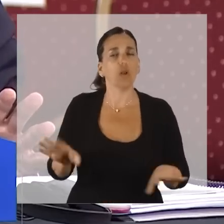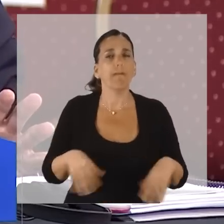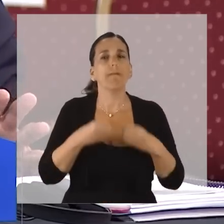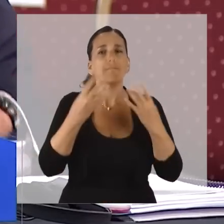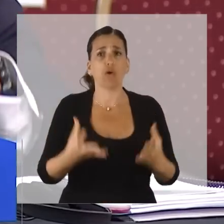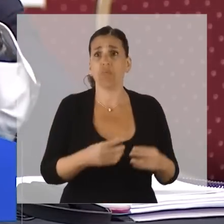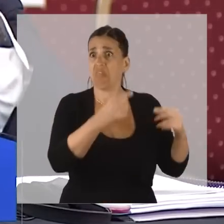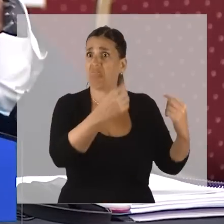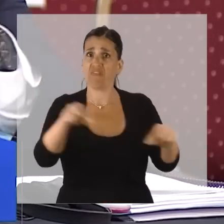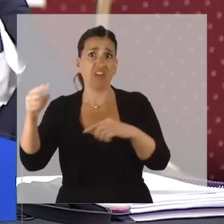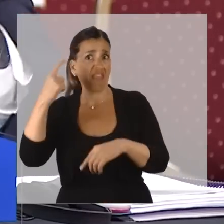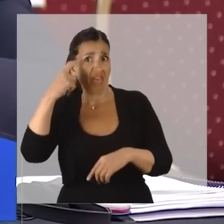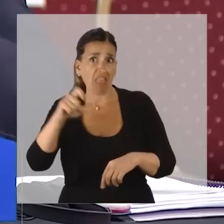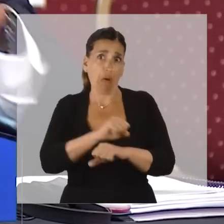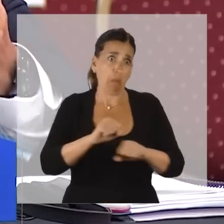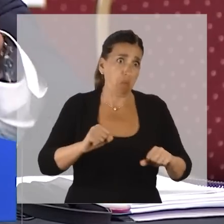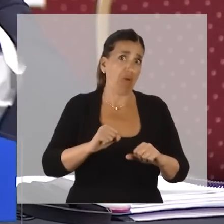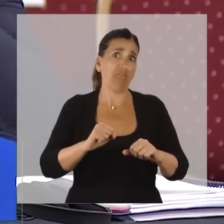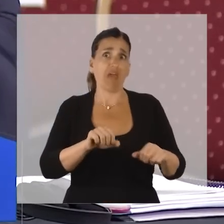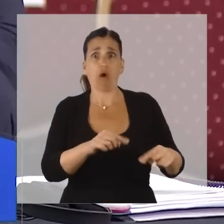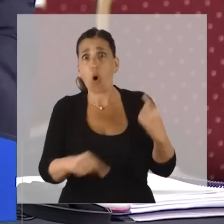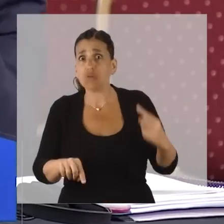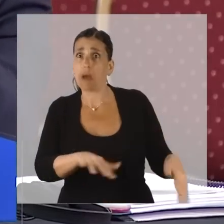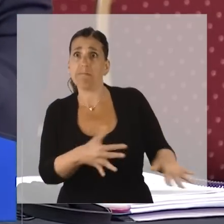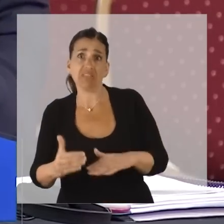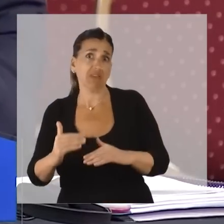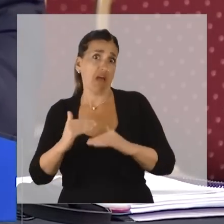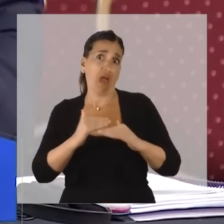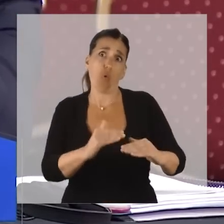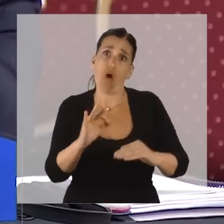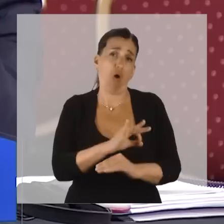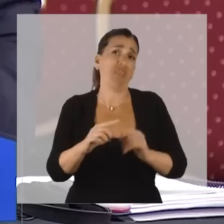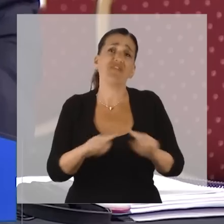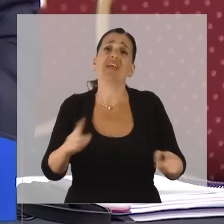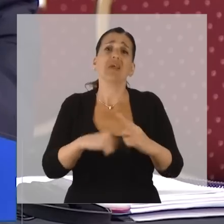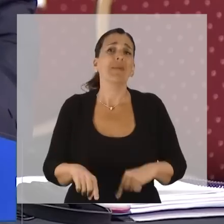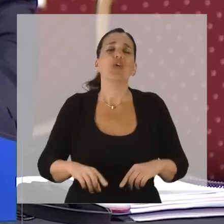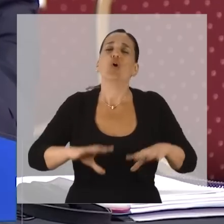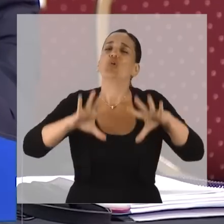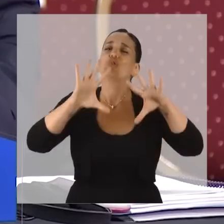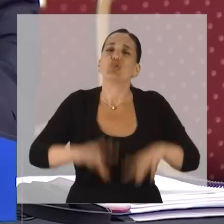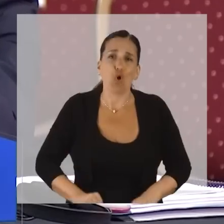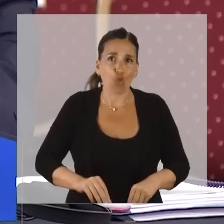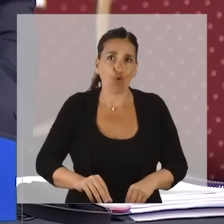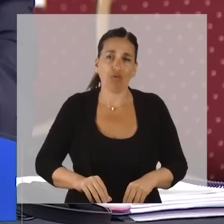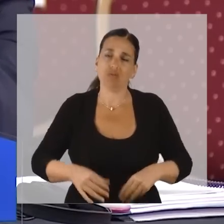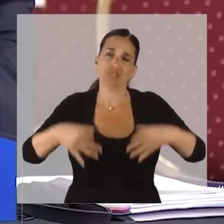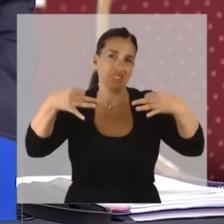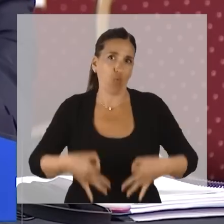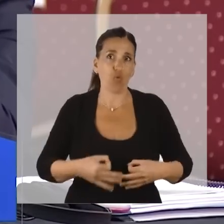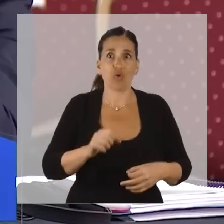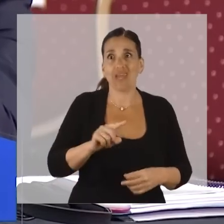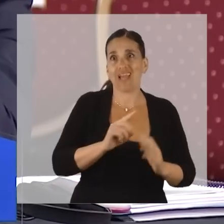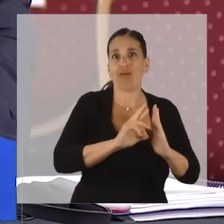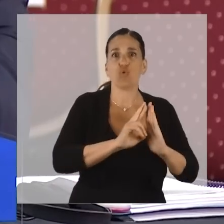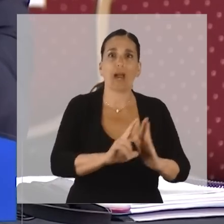que quizás tengamos matices o a veces hasta opuestas Pero todas están basados en que